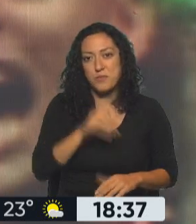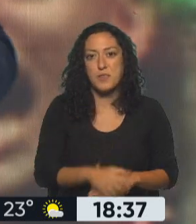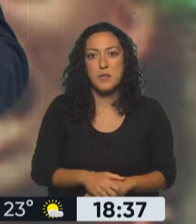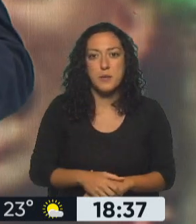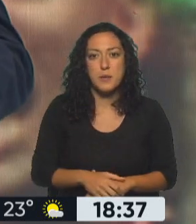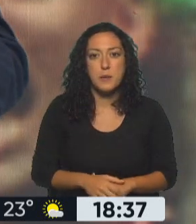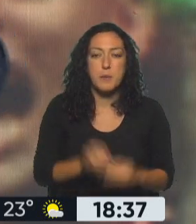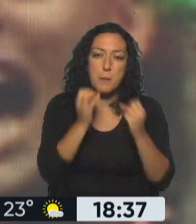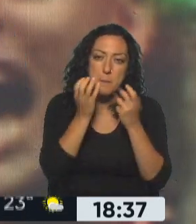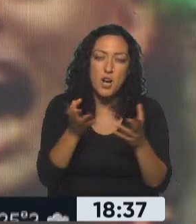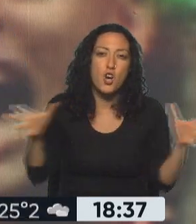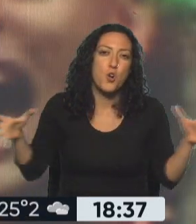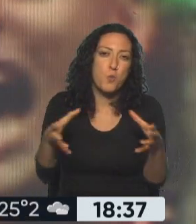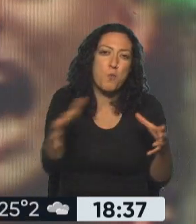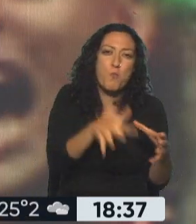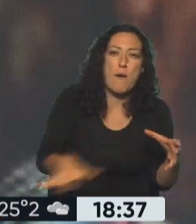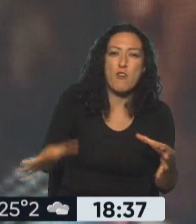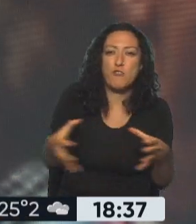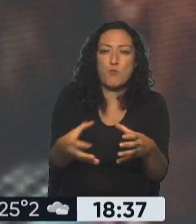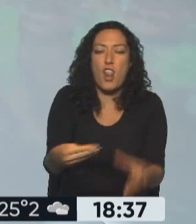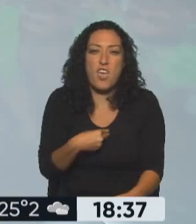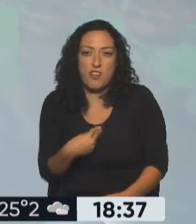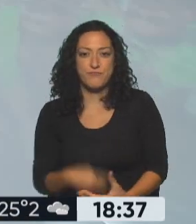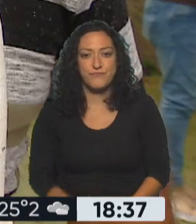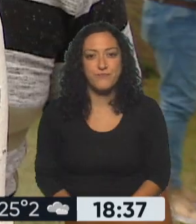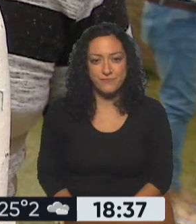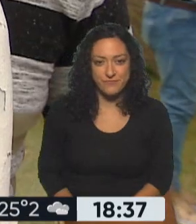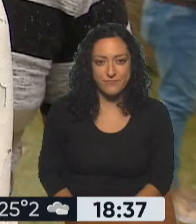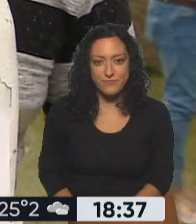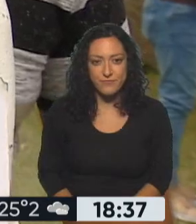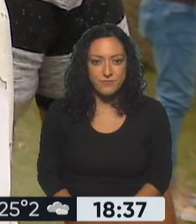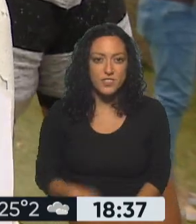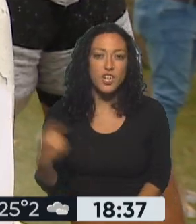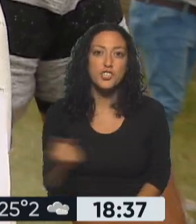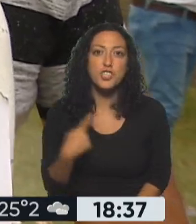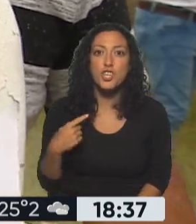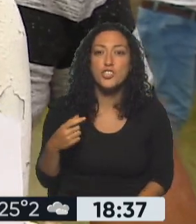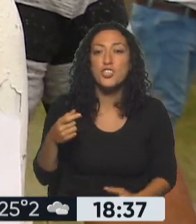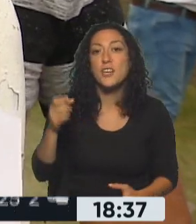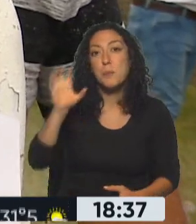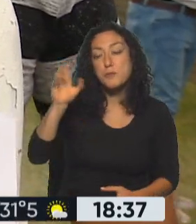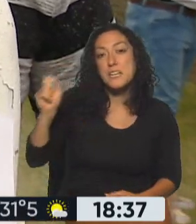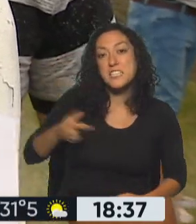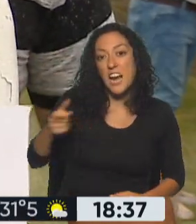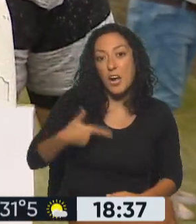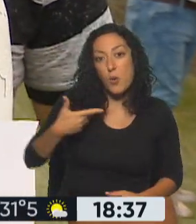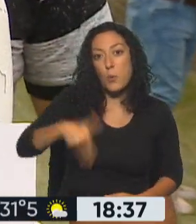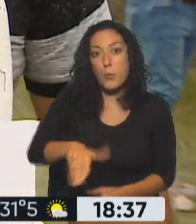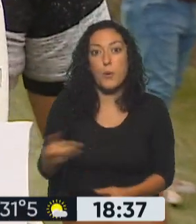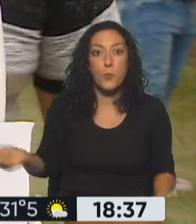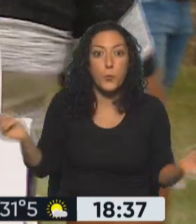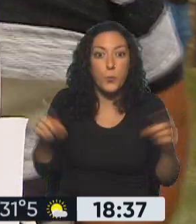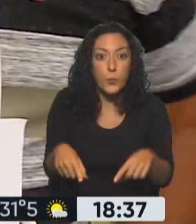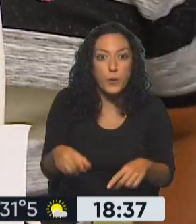del pueblo futbolero. Voz de pueblo, voz de Dios. Ahí está. A ver, dale. Somos del Chaco, nos estábamos volviendo y bueno,